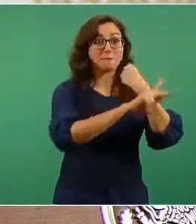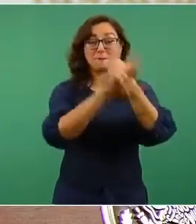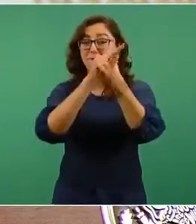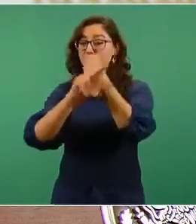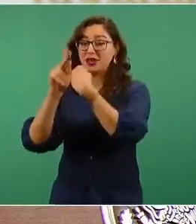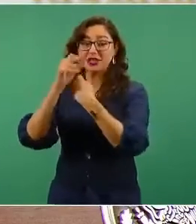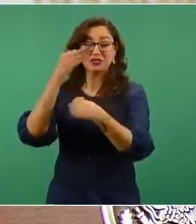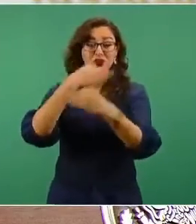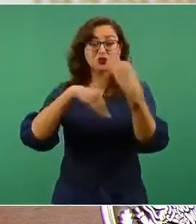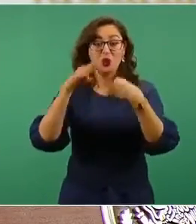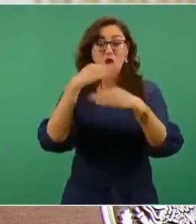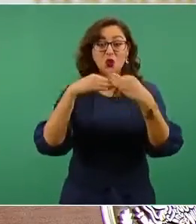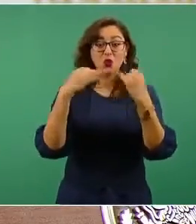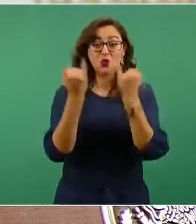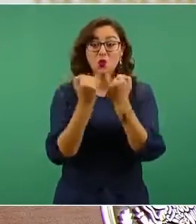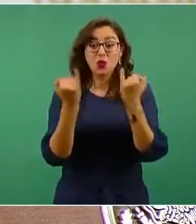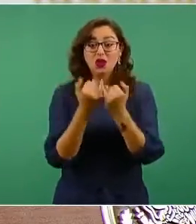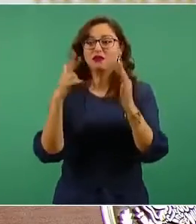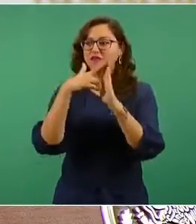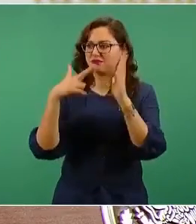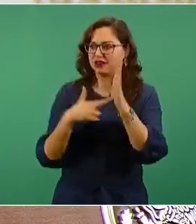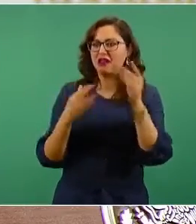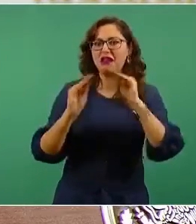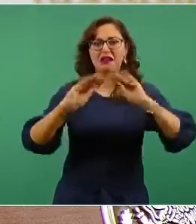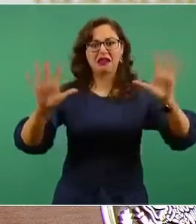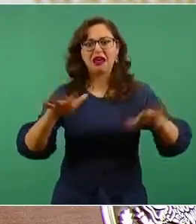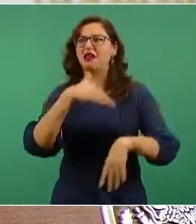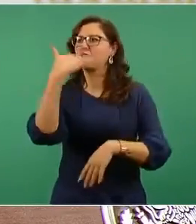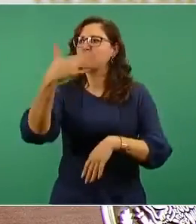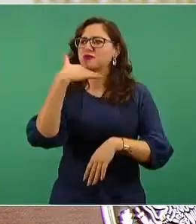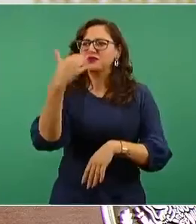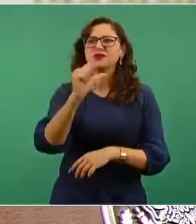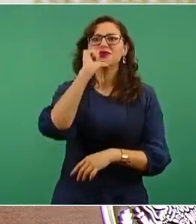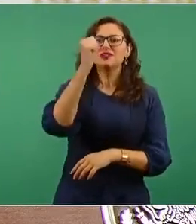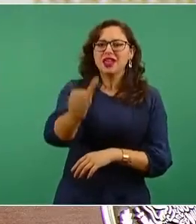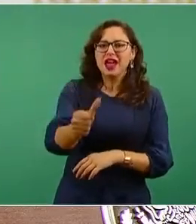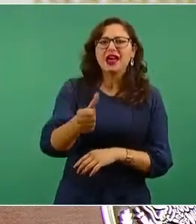que haya reglas claras, que no haya corrupción.